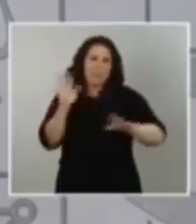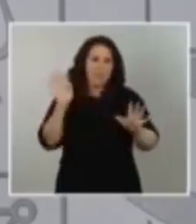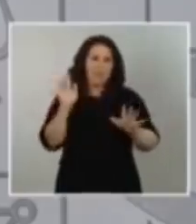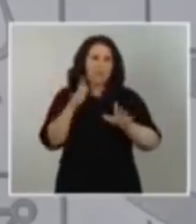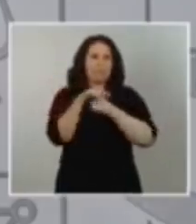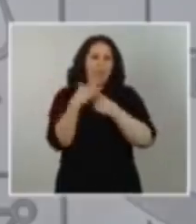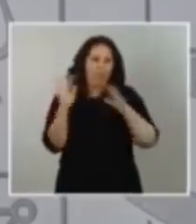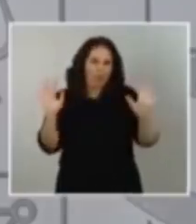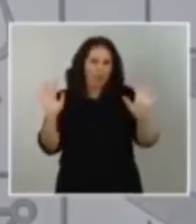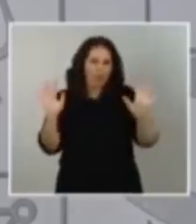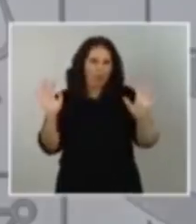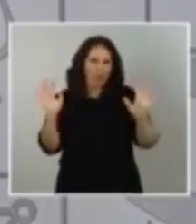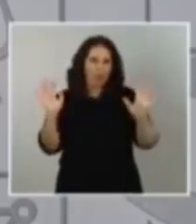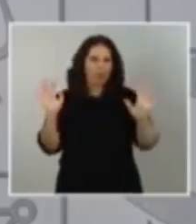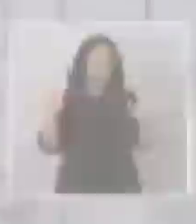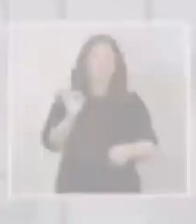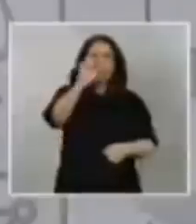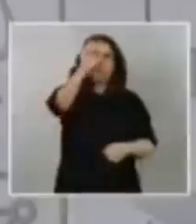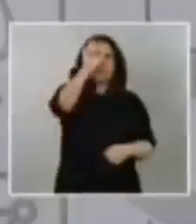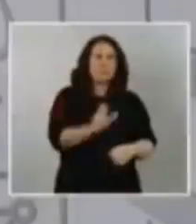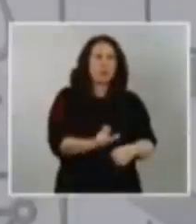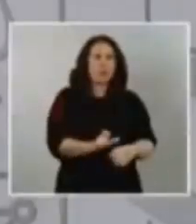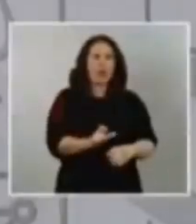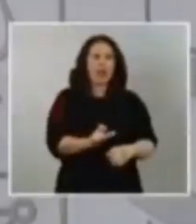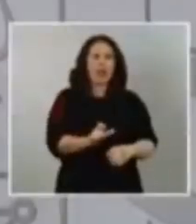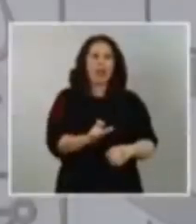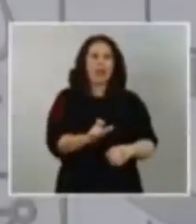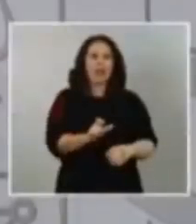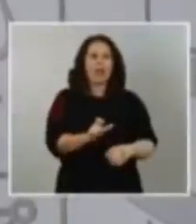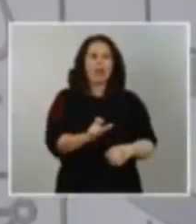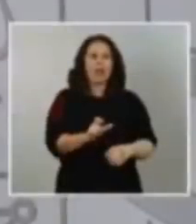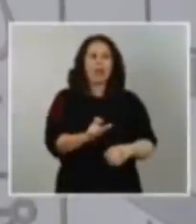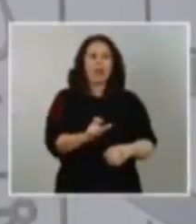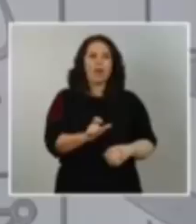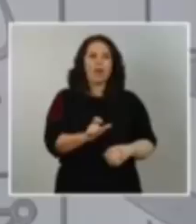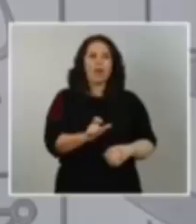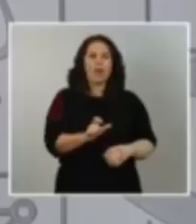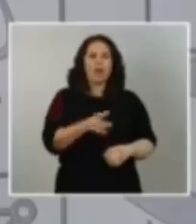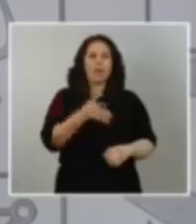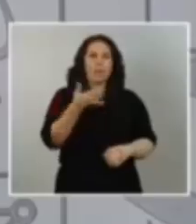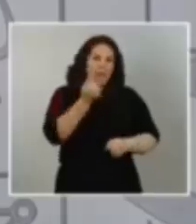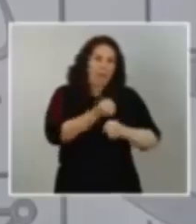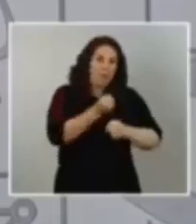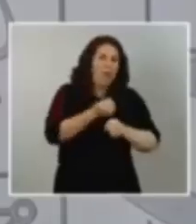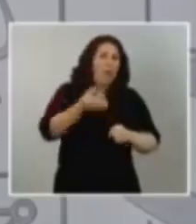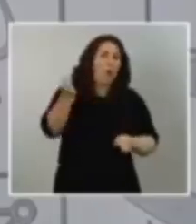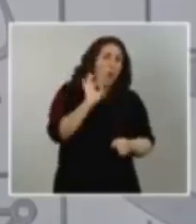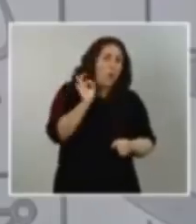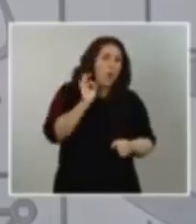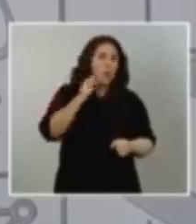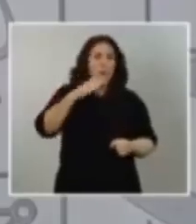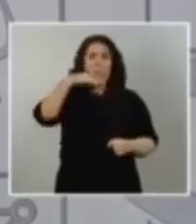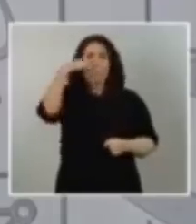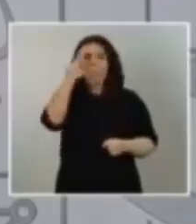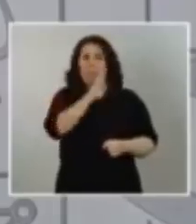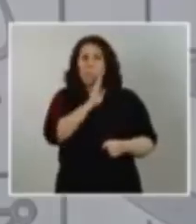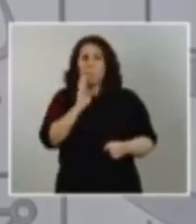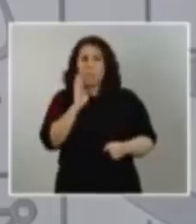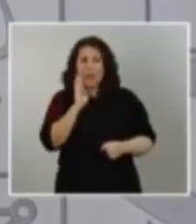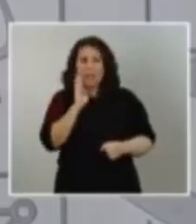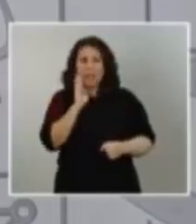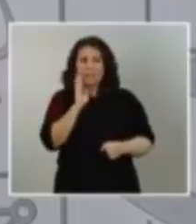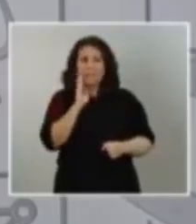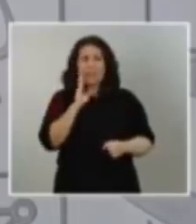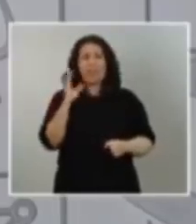decidirá si hay una baja laboral o los padres y madres en ese caso tienen también que recurrir a uno de los programas